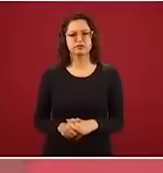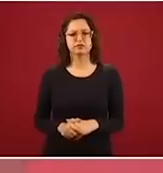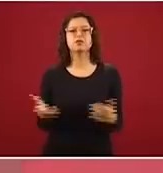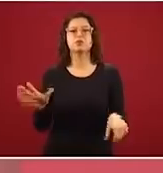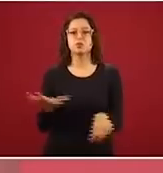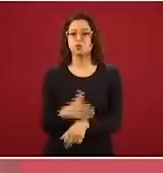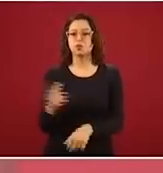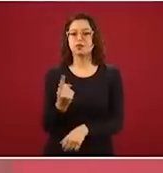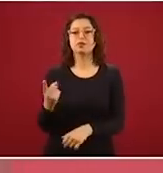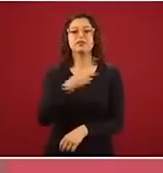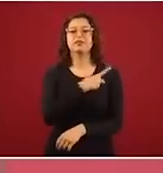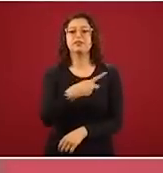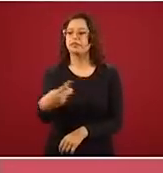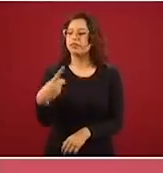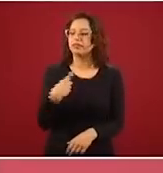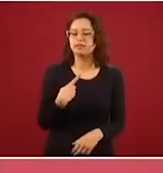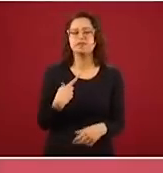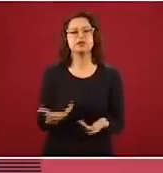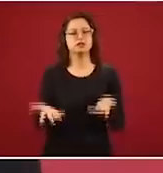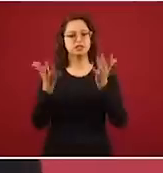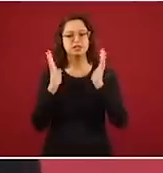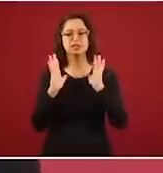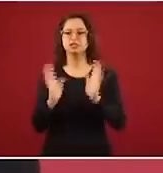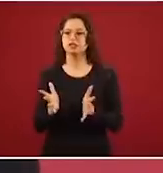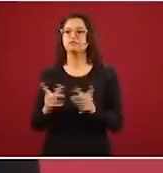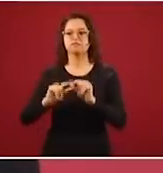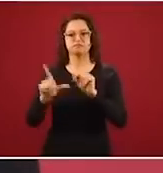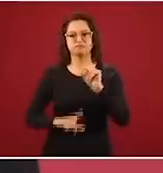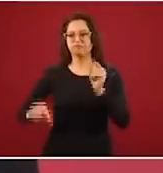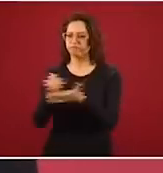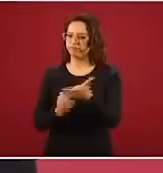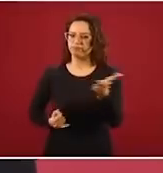porque se trata de un asunto de Estado.